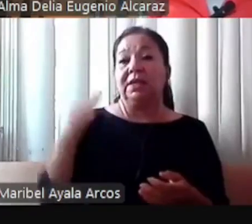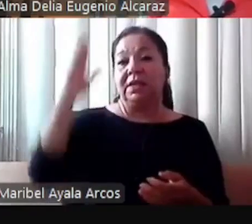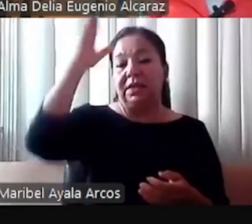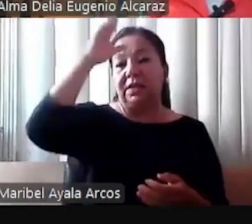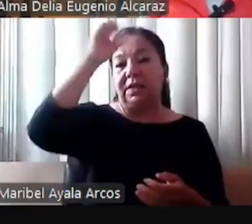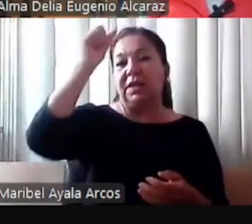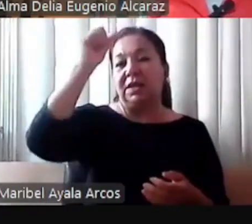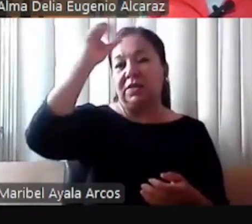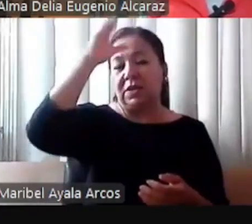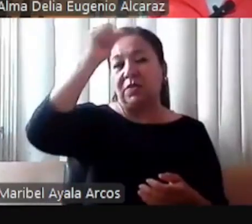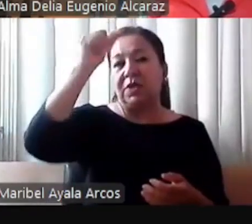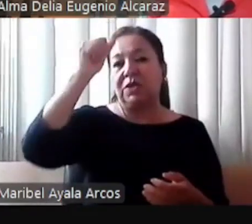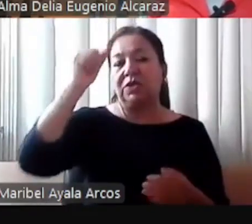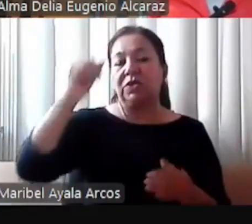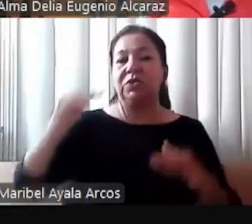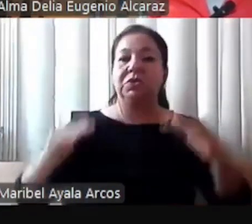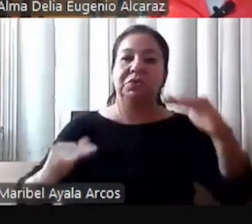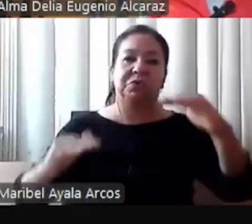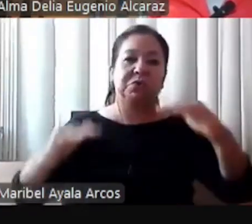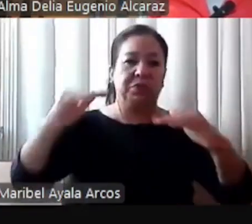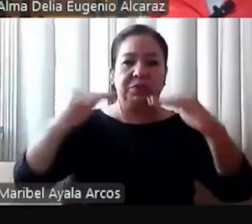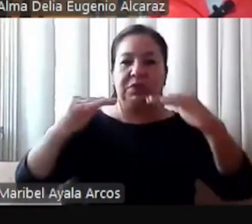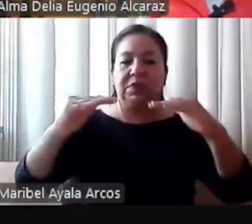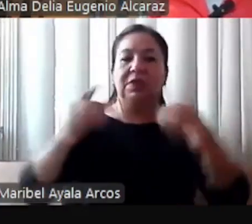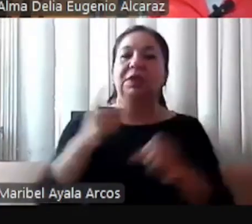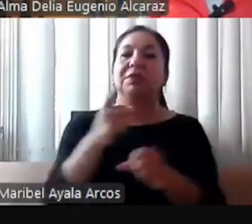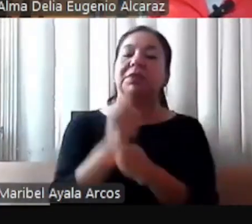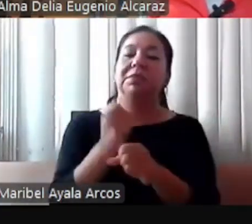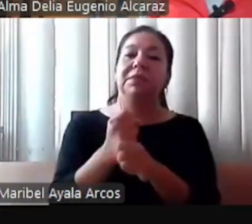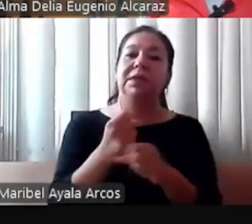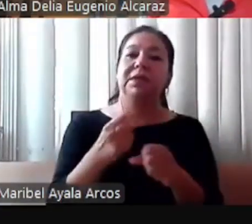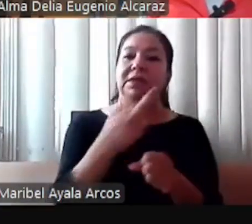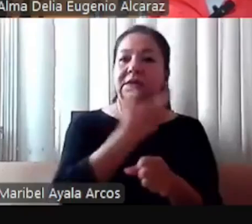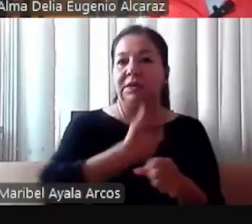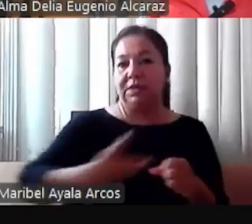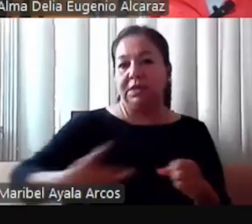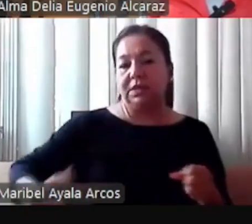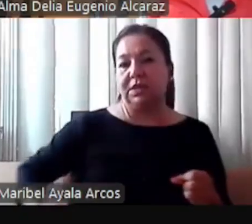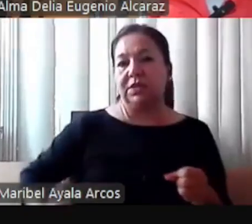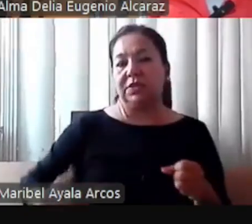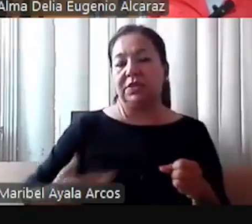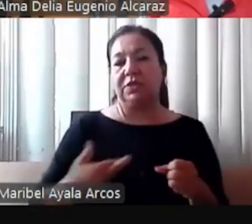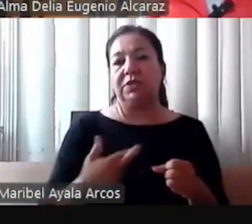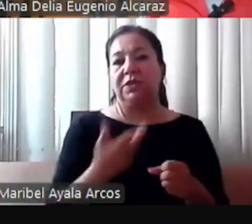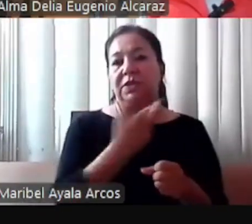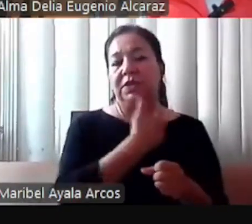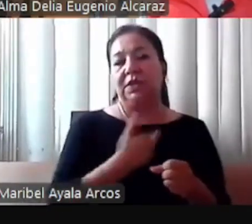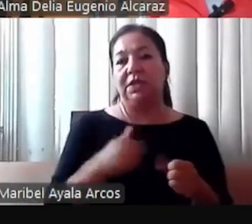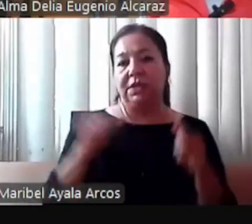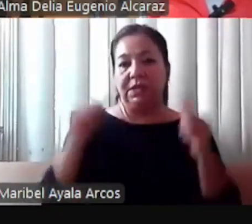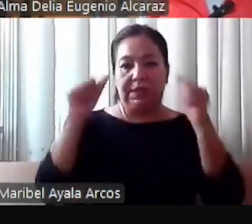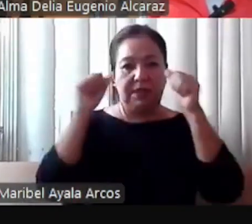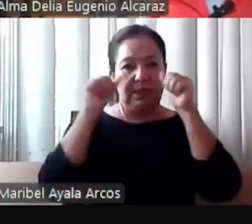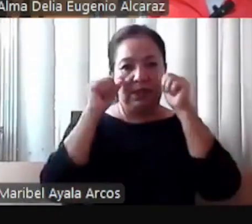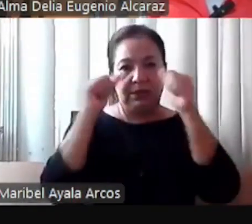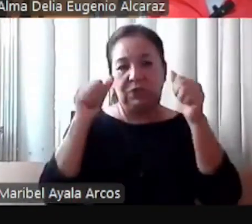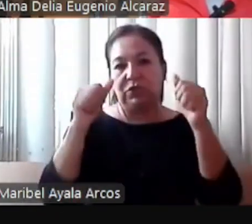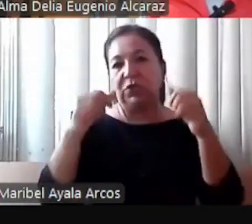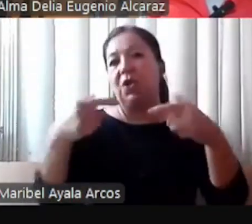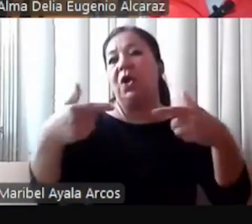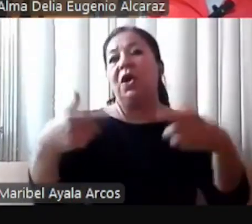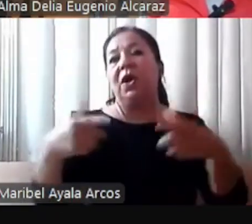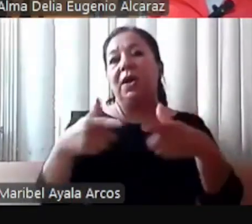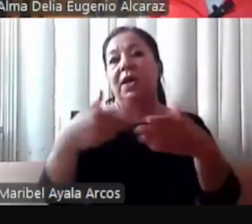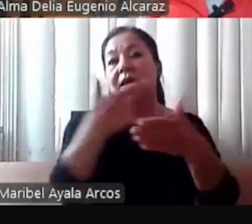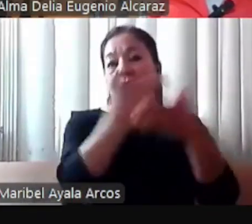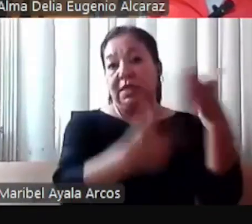fórmulas prioritarias, situadas en los primeros lugares de las listas de regidurías correspondientes, en atención a la estrategia política de tales